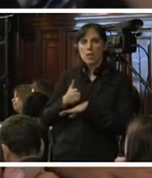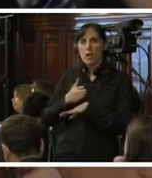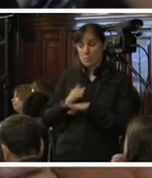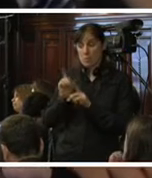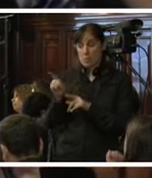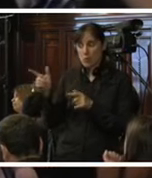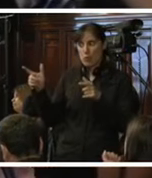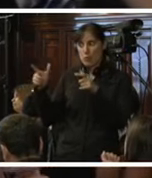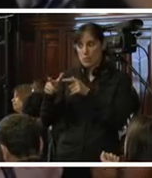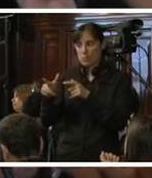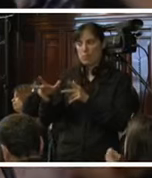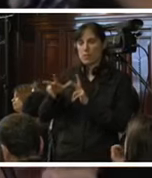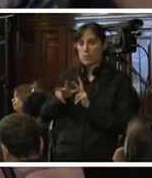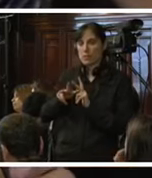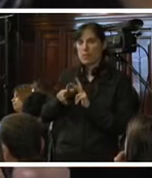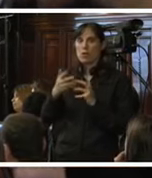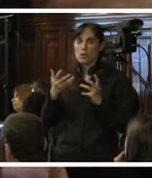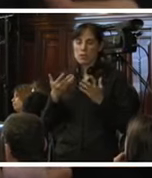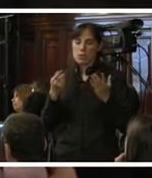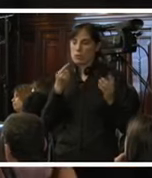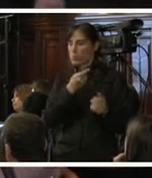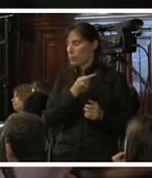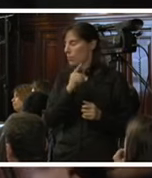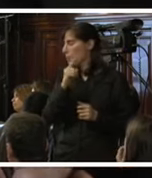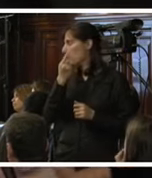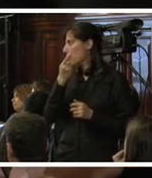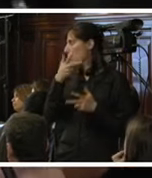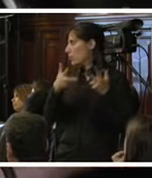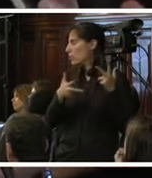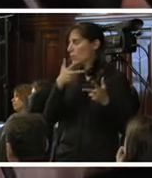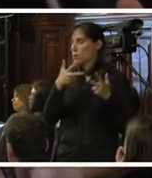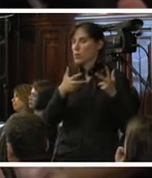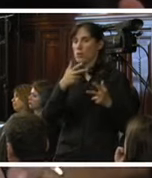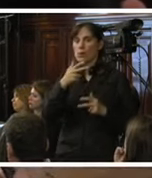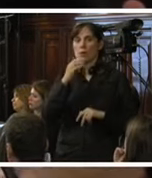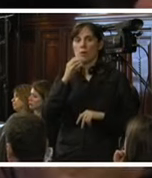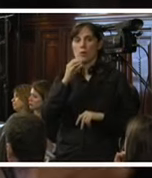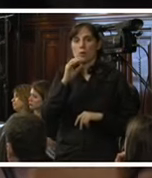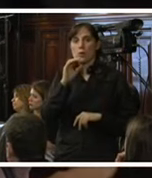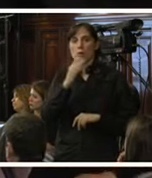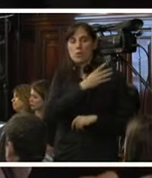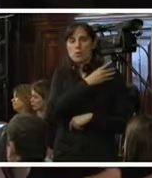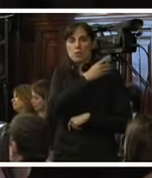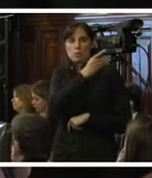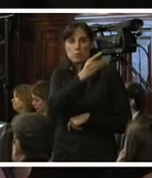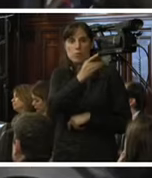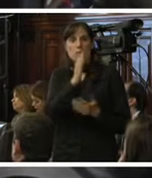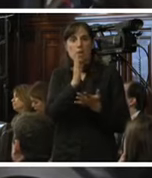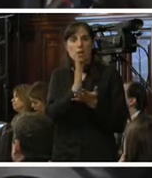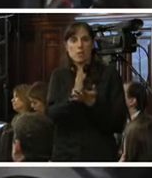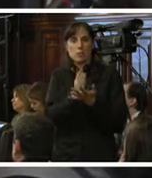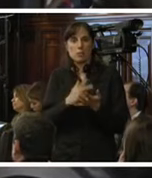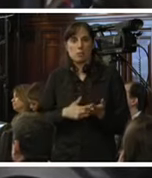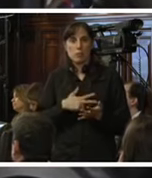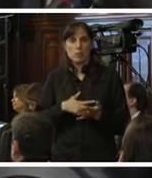hecho. Y para eso me gustaría dar la palabra en primer lugar a Clara Rolón, directora de Derechos Humanos de la Fiscalía General